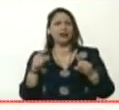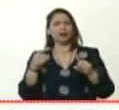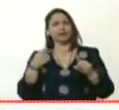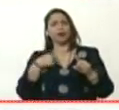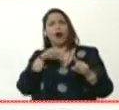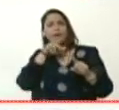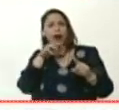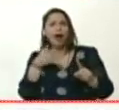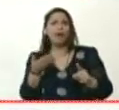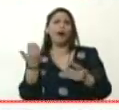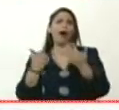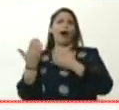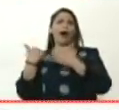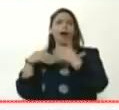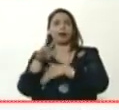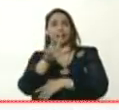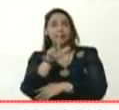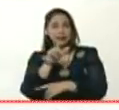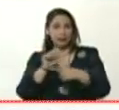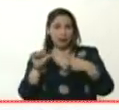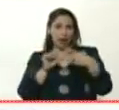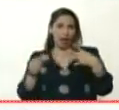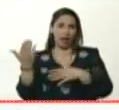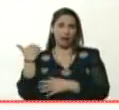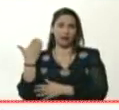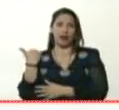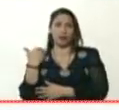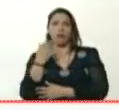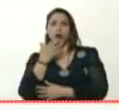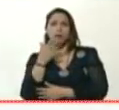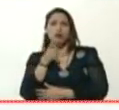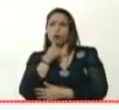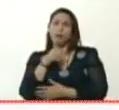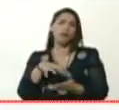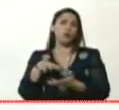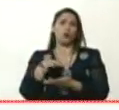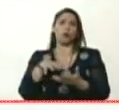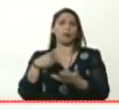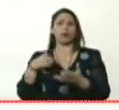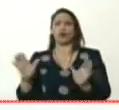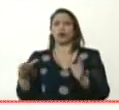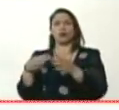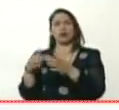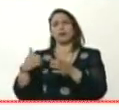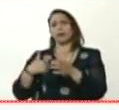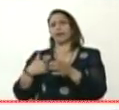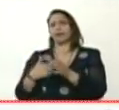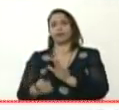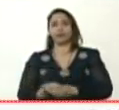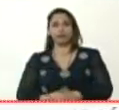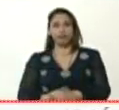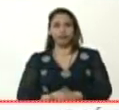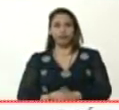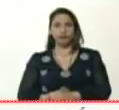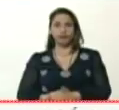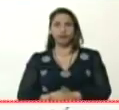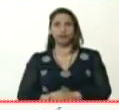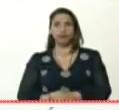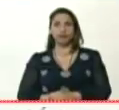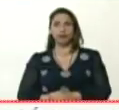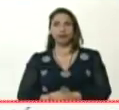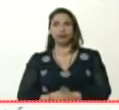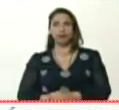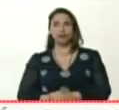atrás. Yo no tengo ningún problema en reunirme con quien sea. Y di...